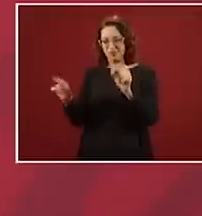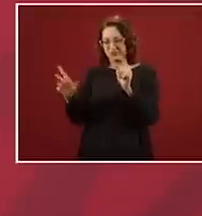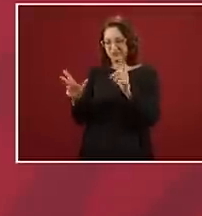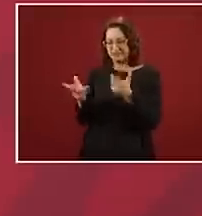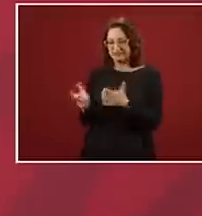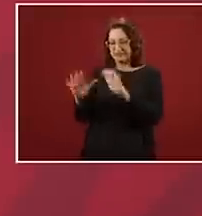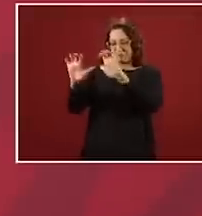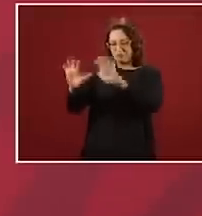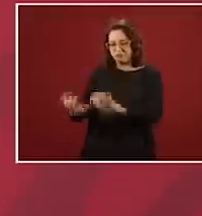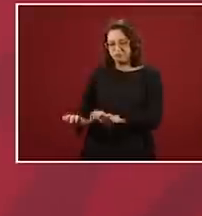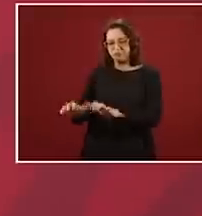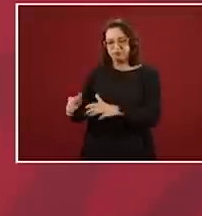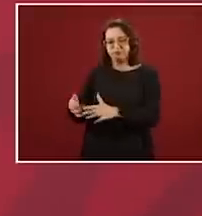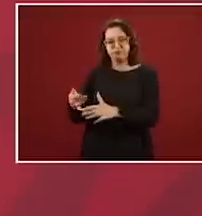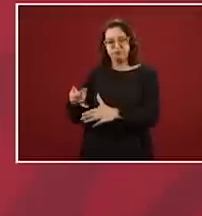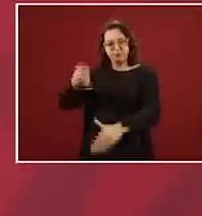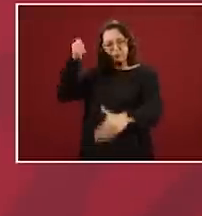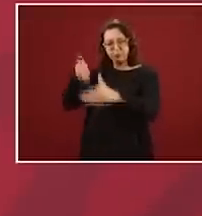para publicarlo